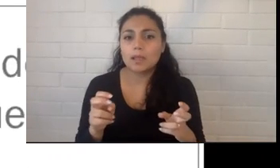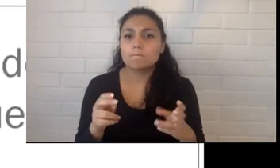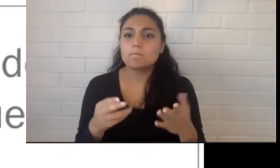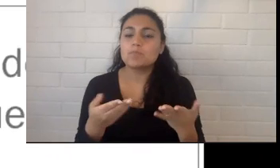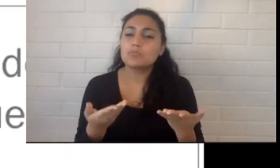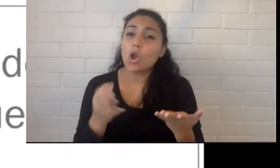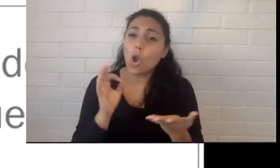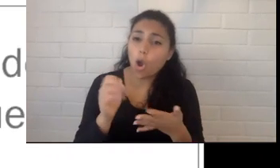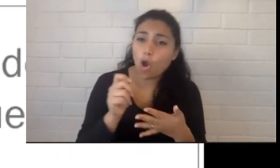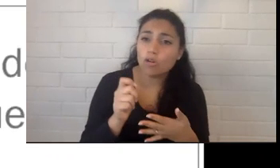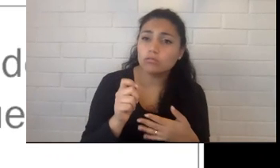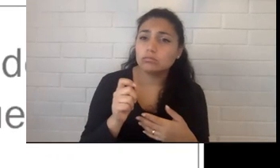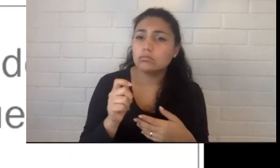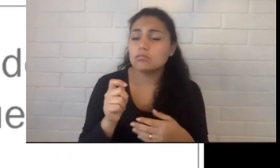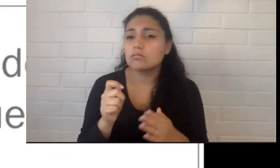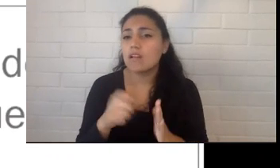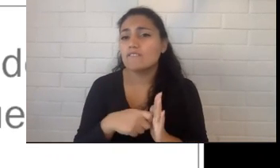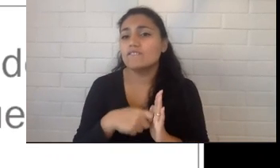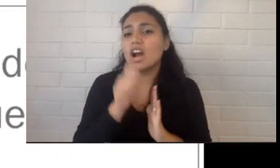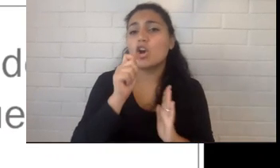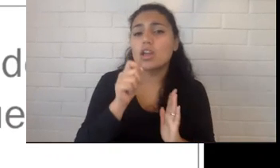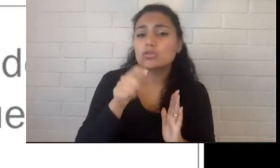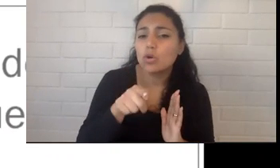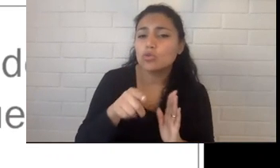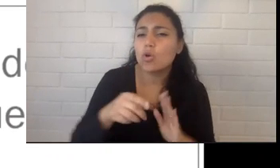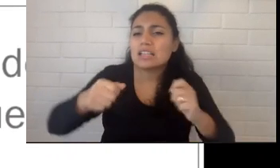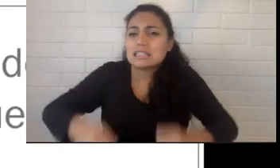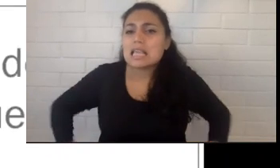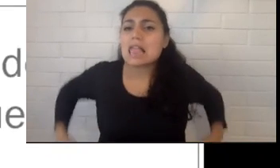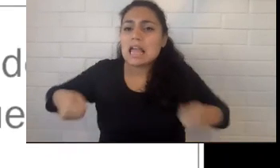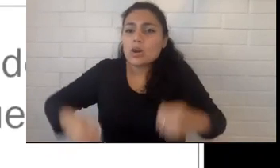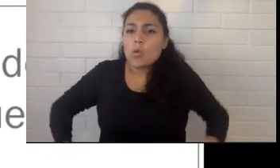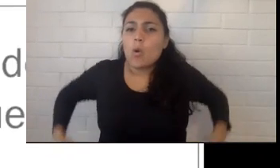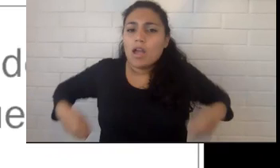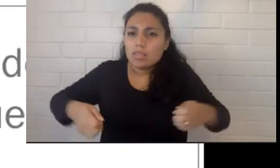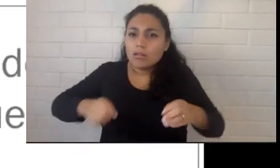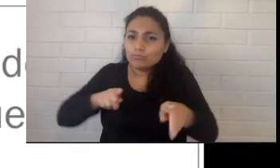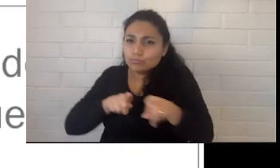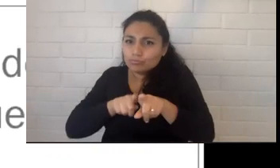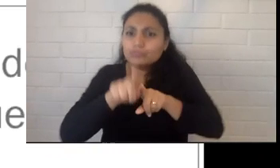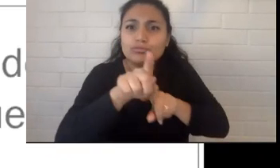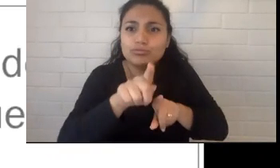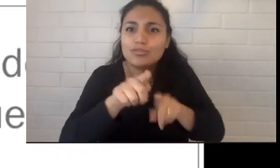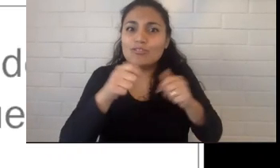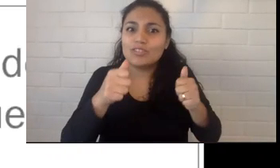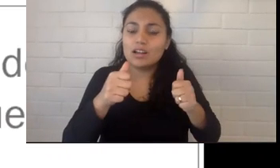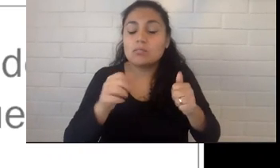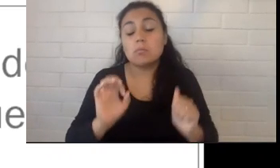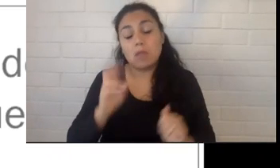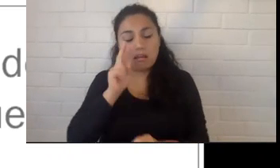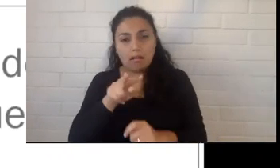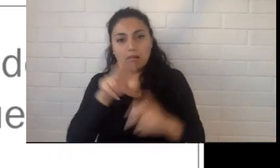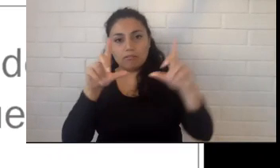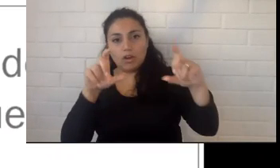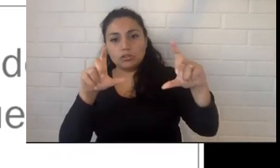o hacer valoraciones instrumentales de la propulsión de la silla de ruedas, ¿ya? Acá tenemos a una persona que se encuentra en silla de